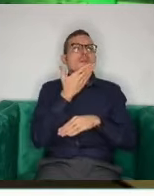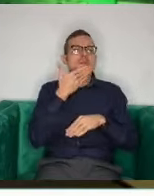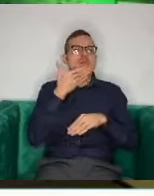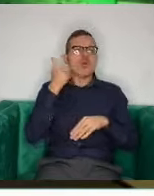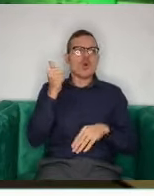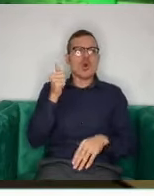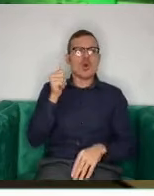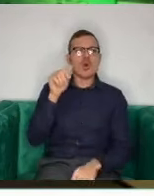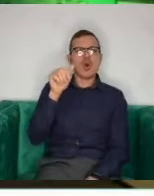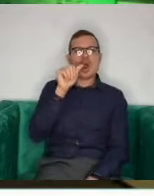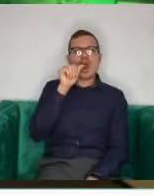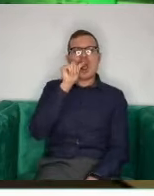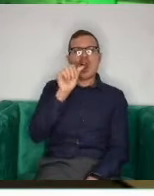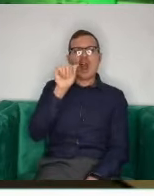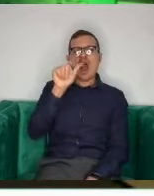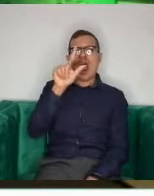almendras?